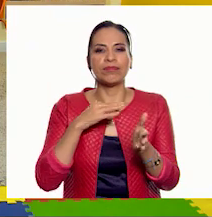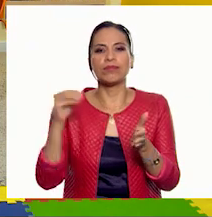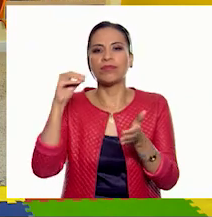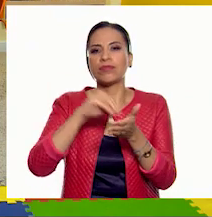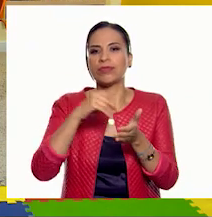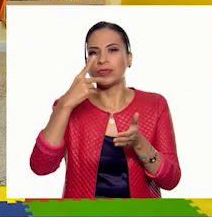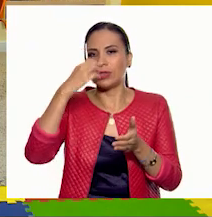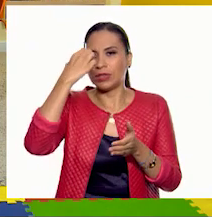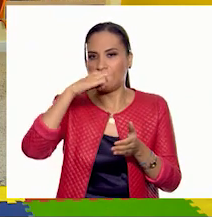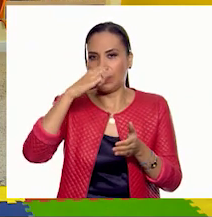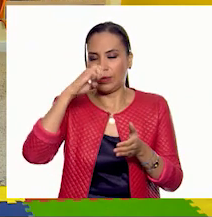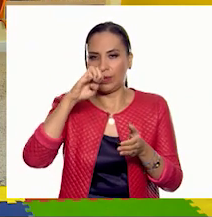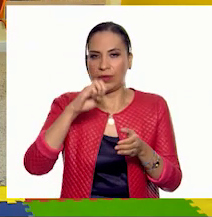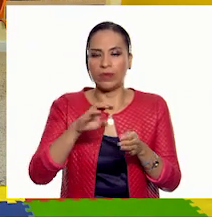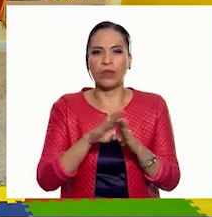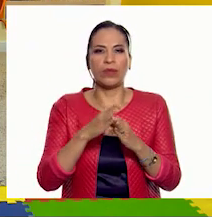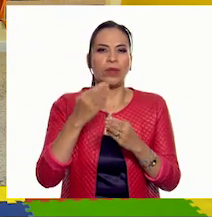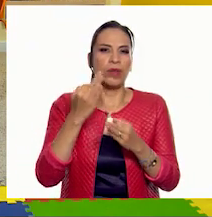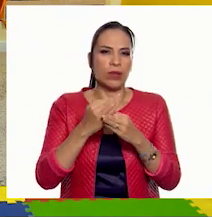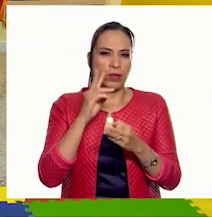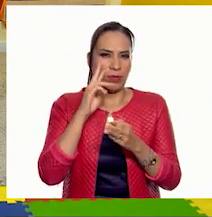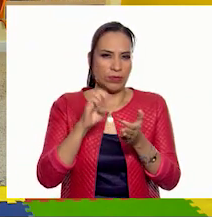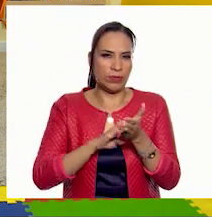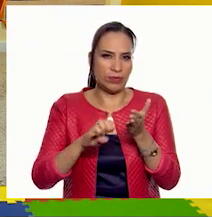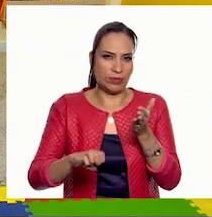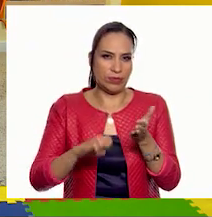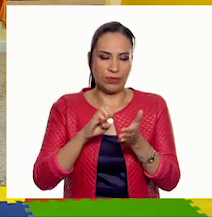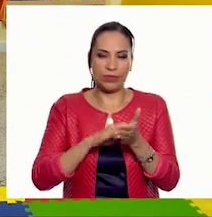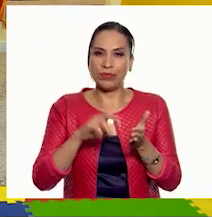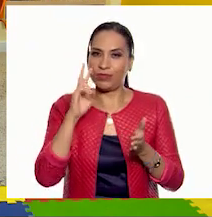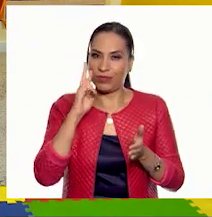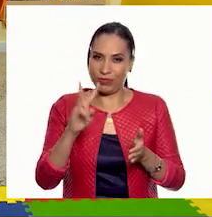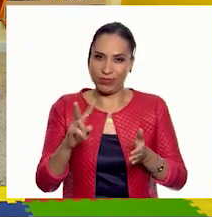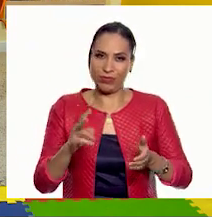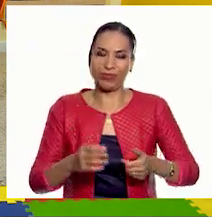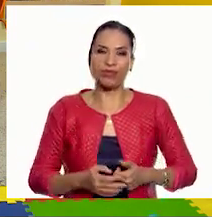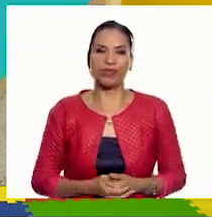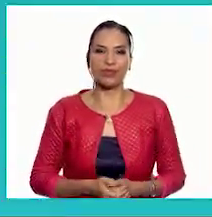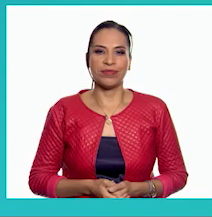sus experiencias, como en los siguientes ejemplos. ¡Ay, vamos a verlos!